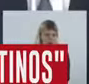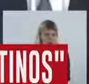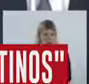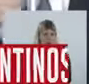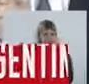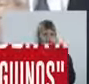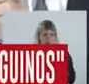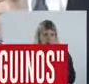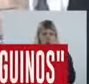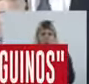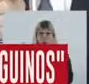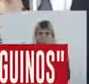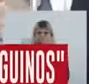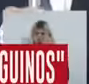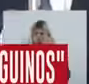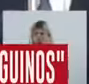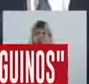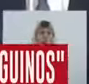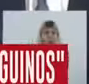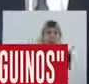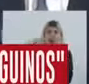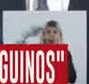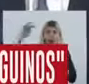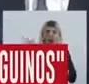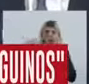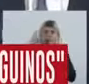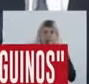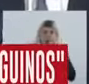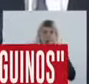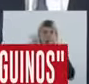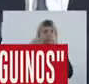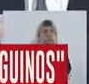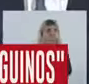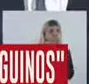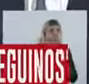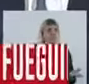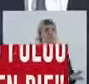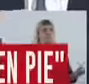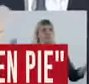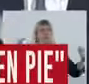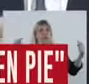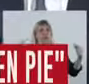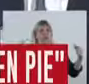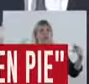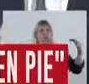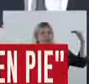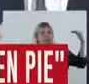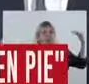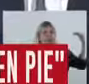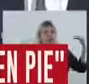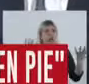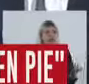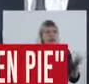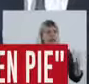de mi ciudad, cruzar la General Paz y ver el contraste. Eso no lo amo, porque si yo no siento el dolor